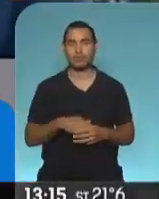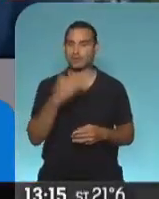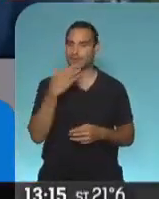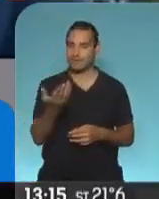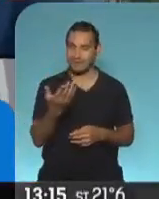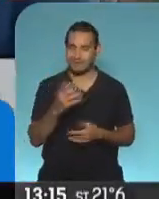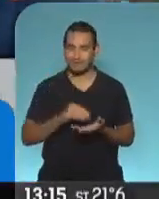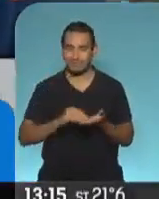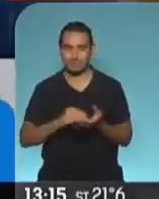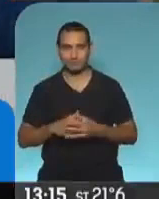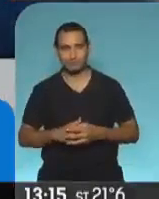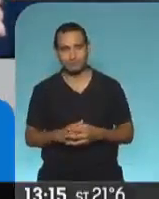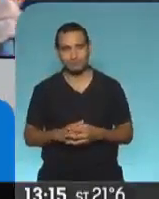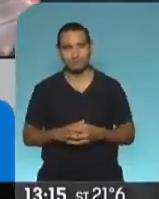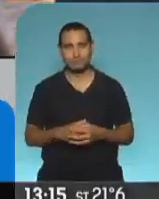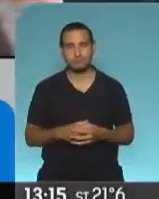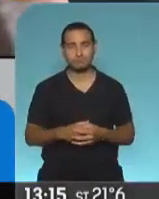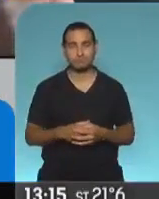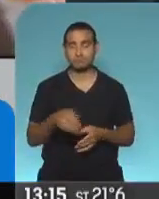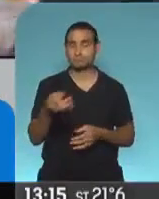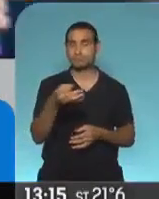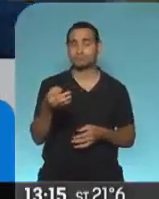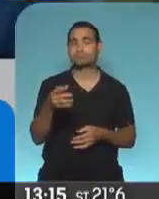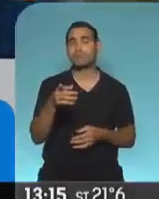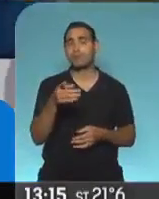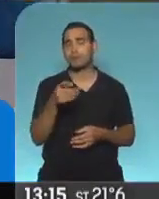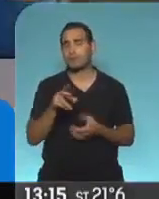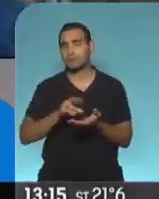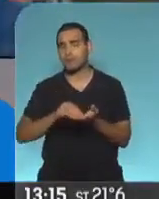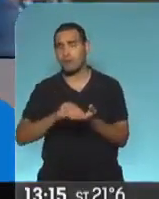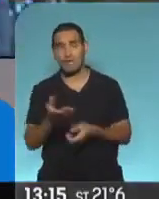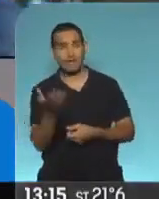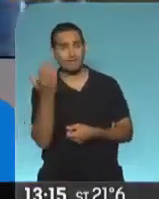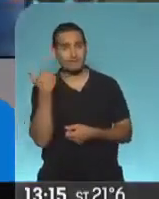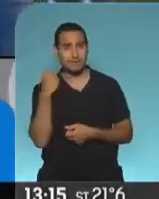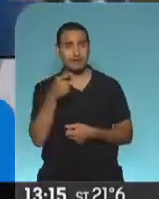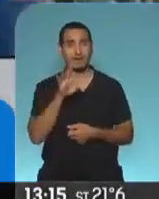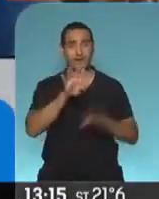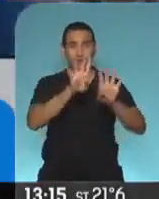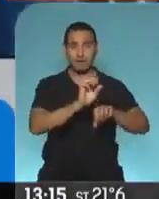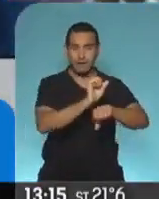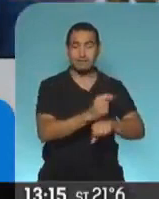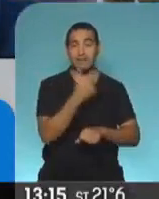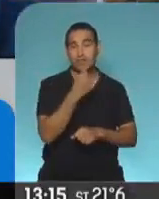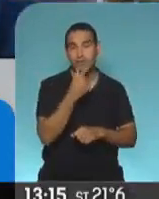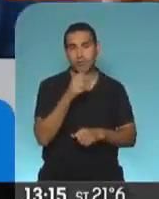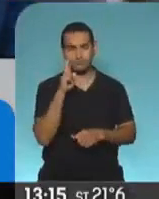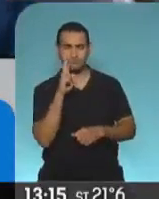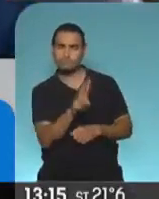doctor Carles. Sí, cómo no, Alejandro Silvia. Doctor, en la jornada de ayer en el penal de Devoto se ha visto y se ha dejado